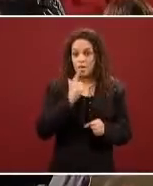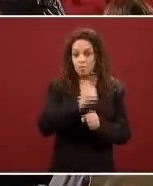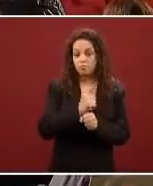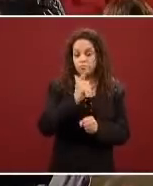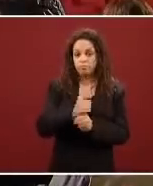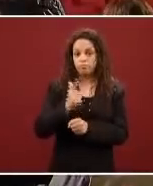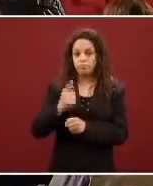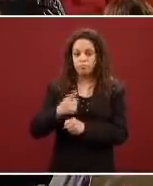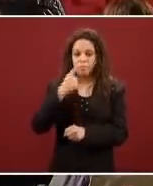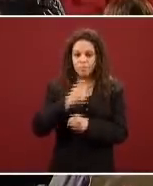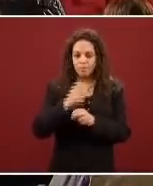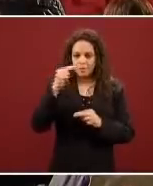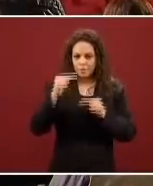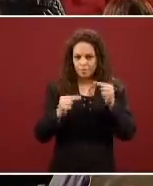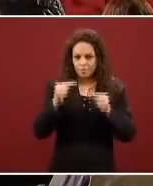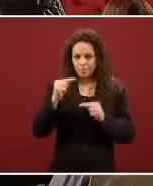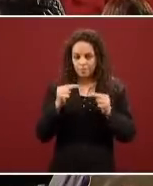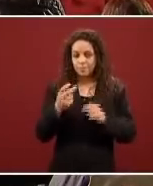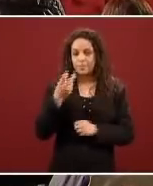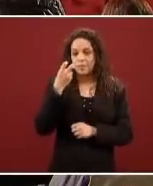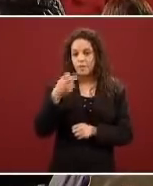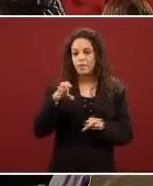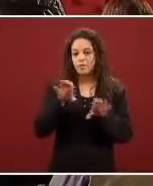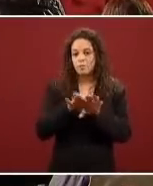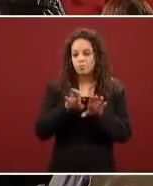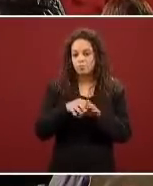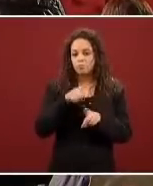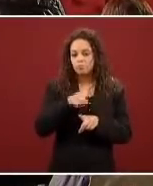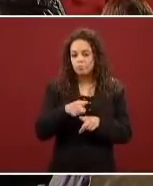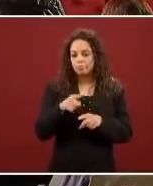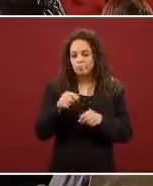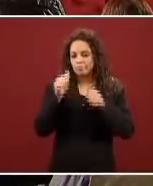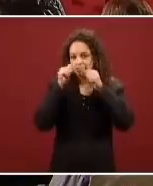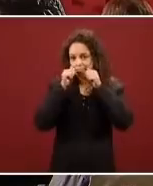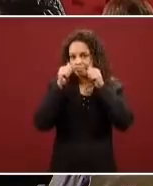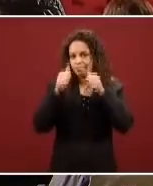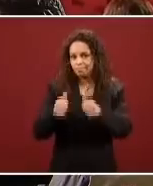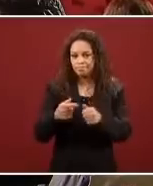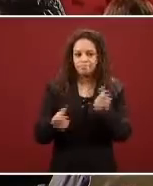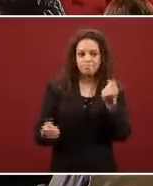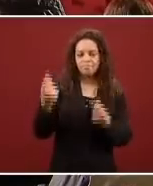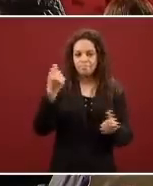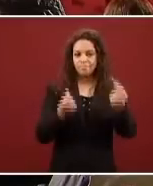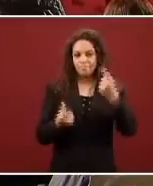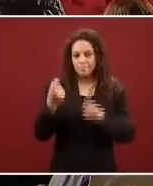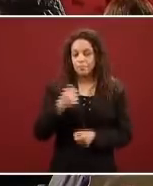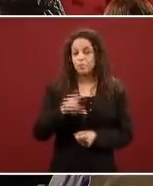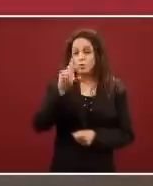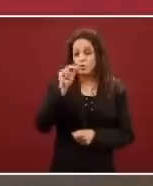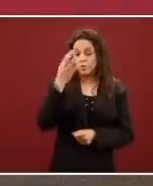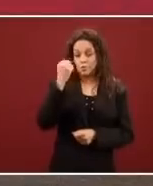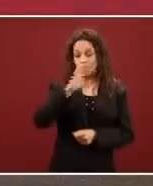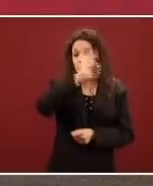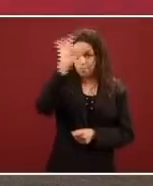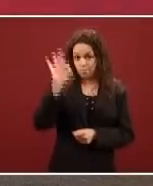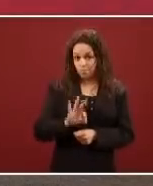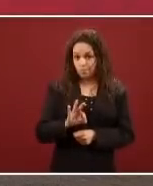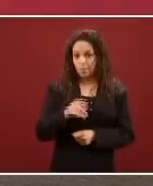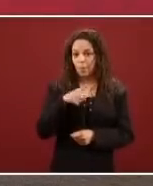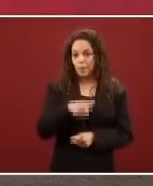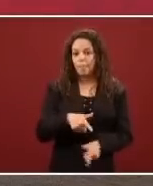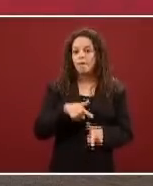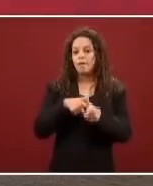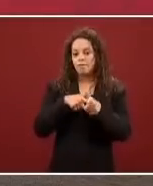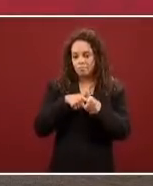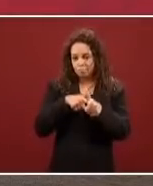nivel de atención y se dio un tratamiento ambulatorio, pues prácticamente es la totalidad, o sea, el 89% de ellos continuó